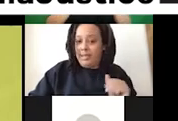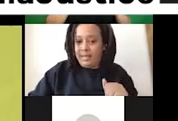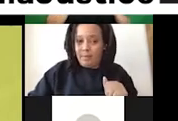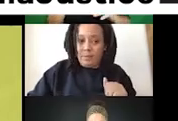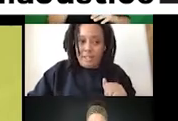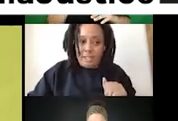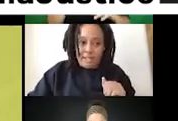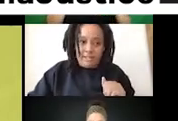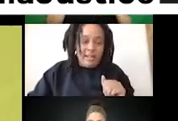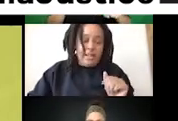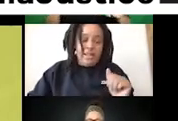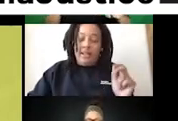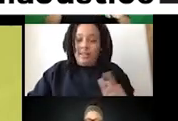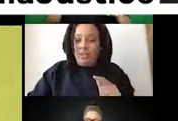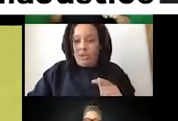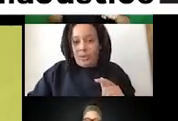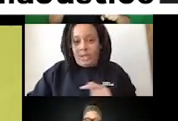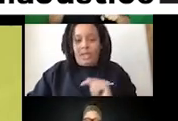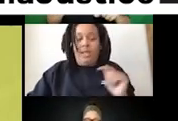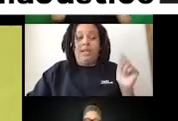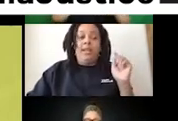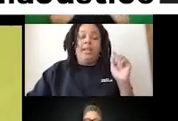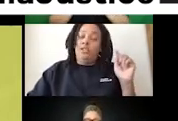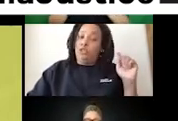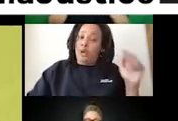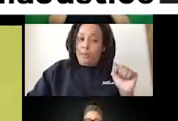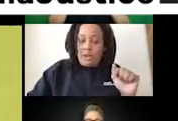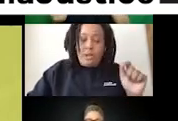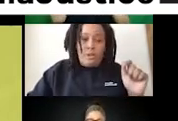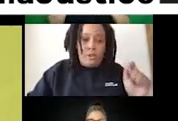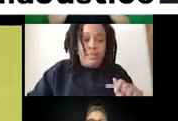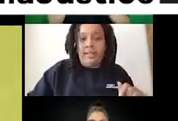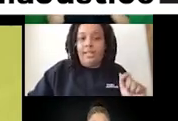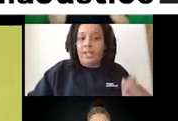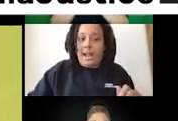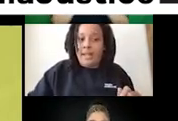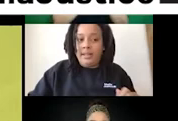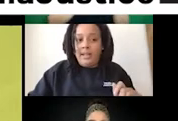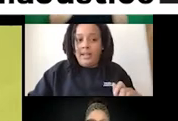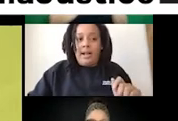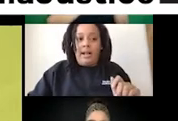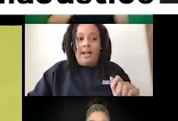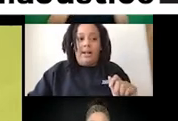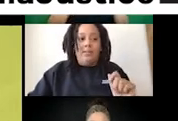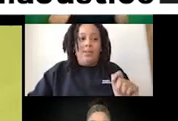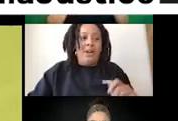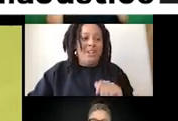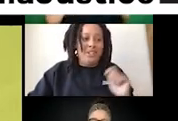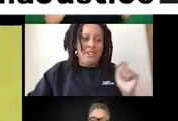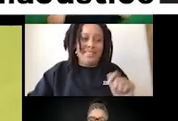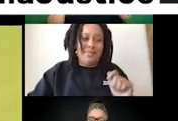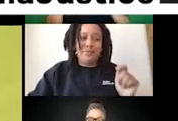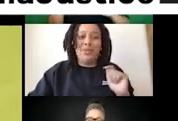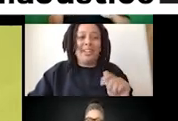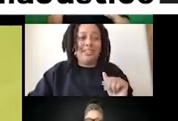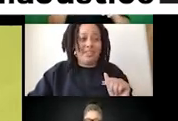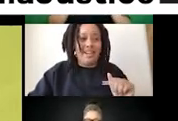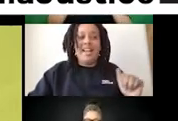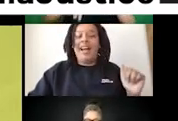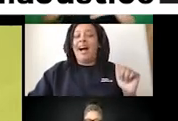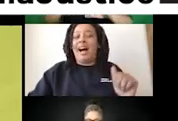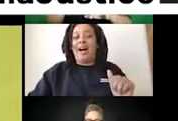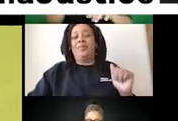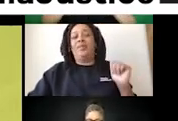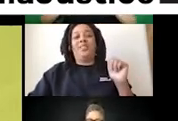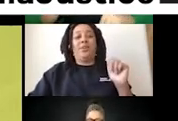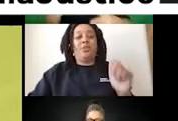de color son más susceptibles a la desinformación o información falsa pueden compartir sus pensamientos en el chat